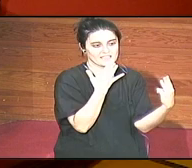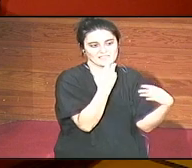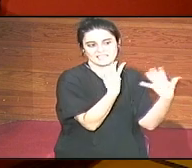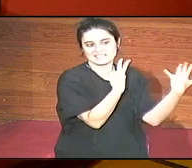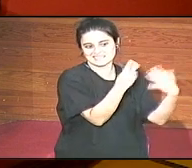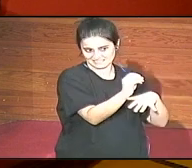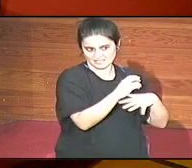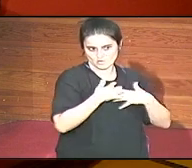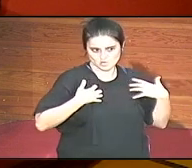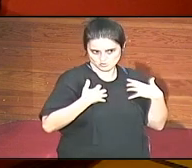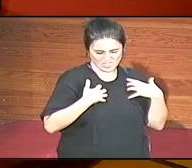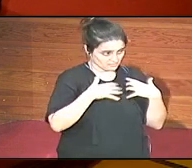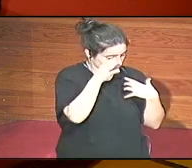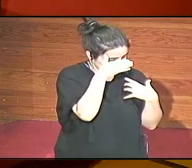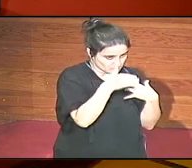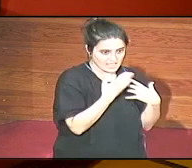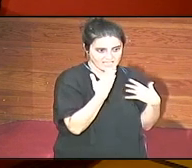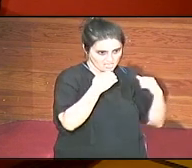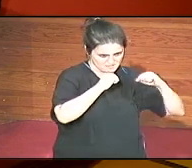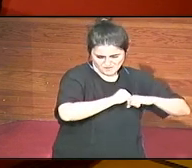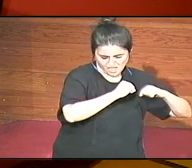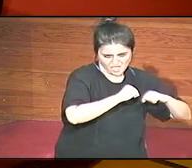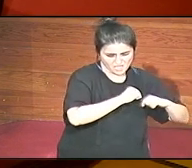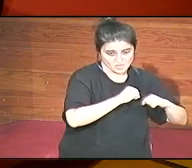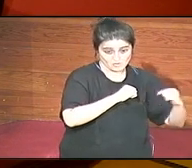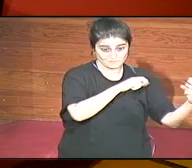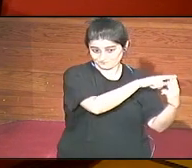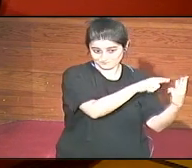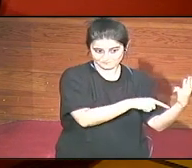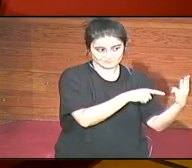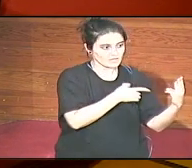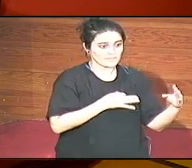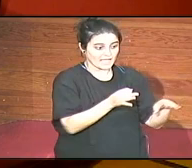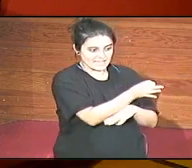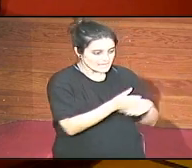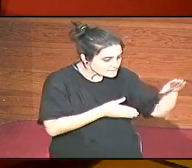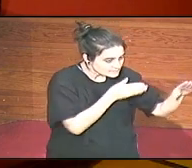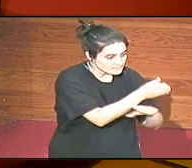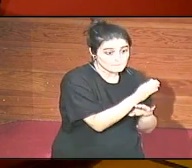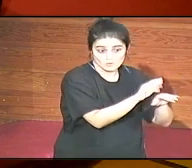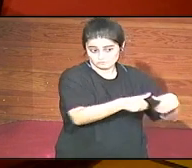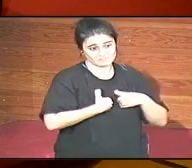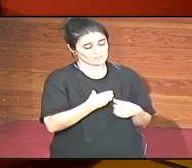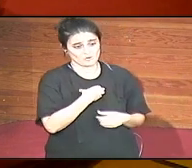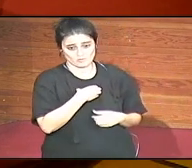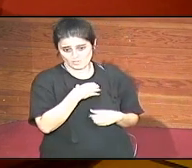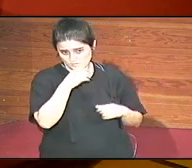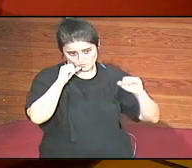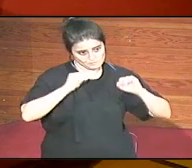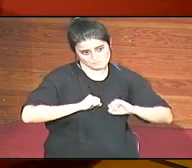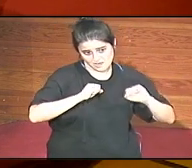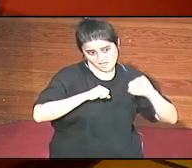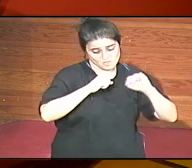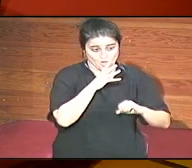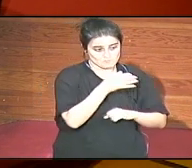sur eso es una barbaridad sol sólo habían podido llegar hasta las islas pero ya no podían regresar por supuesto no ha ganado